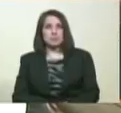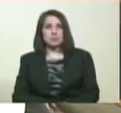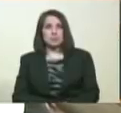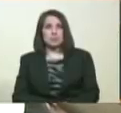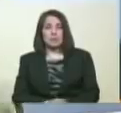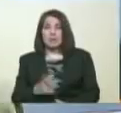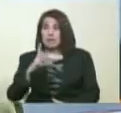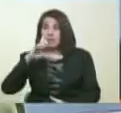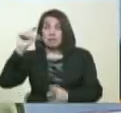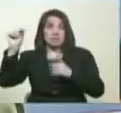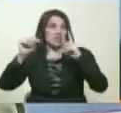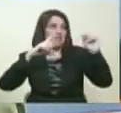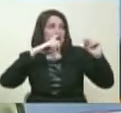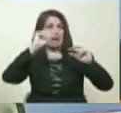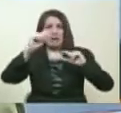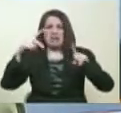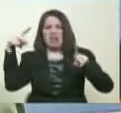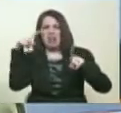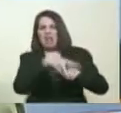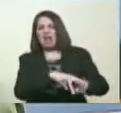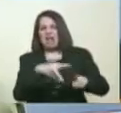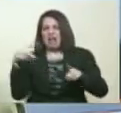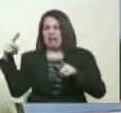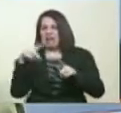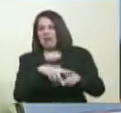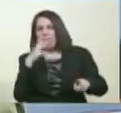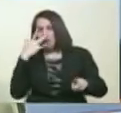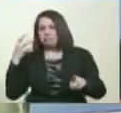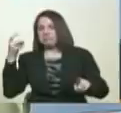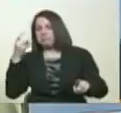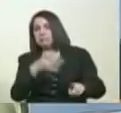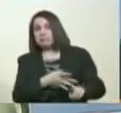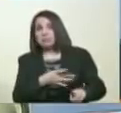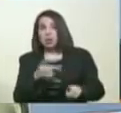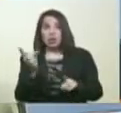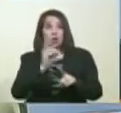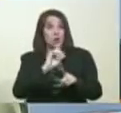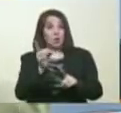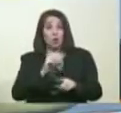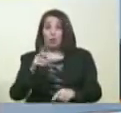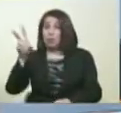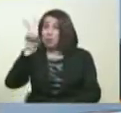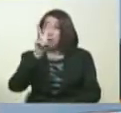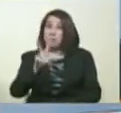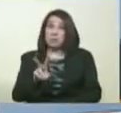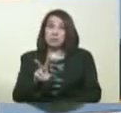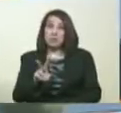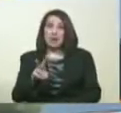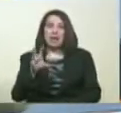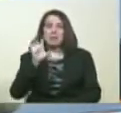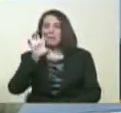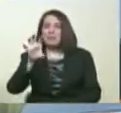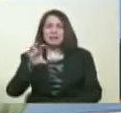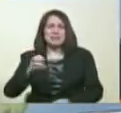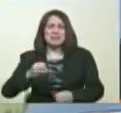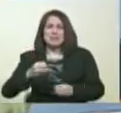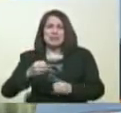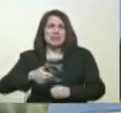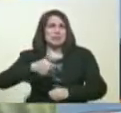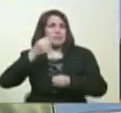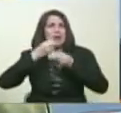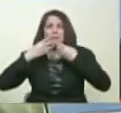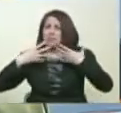ir a recibir humillaciones, desprecio. No, no, no. Venezuela, único país más hermoso del mundo, me